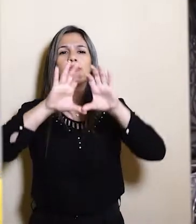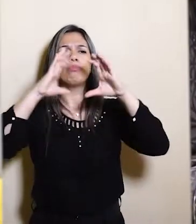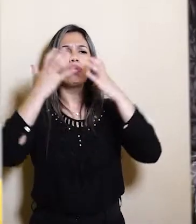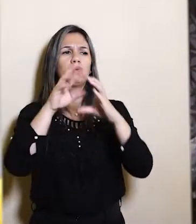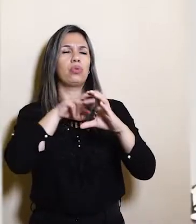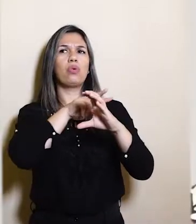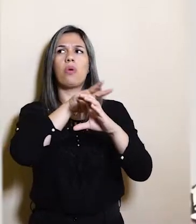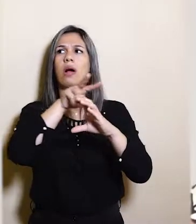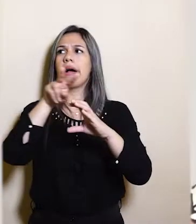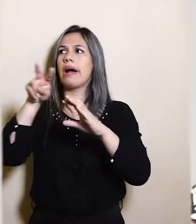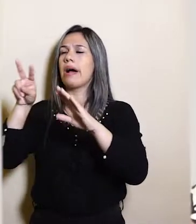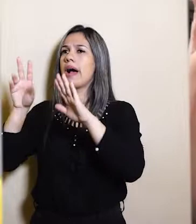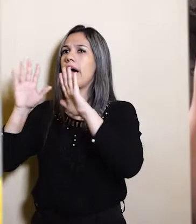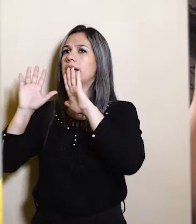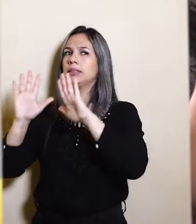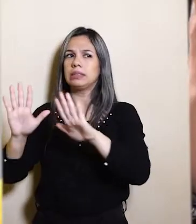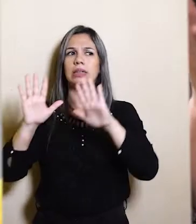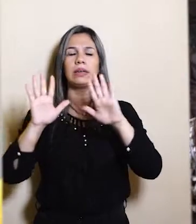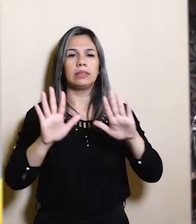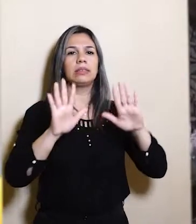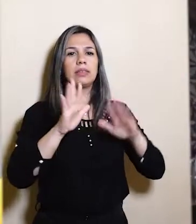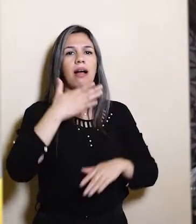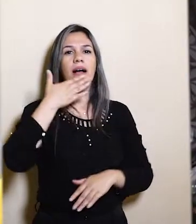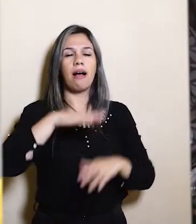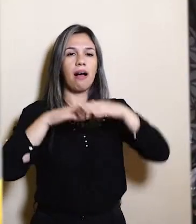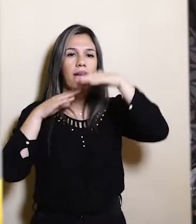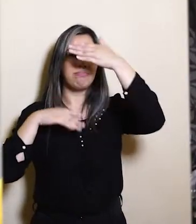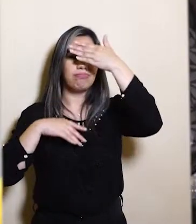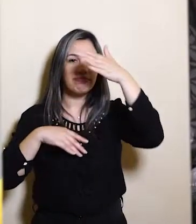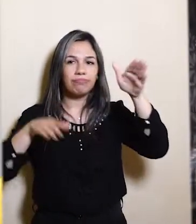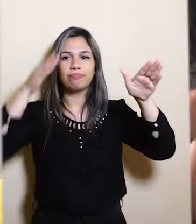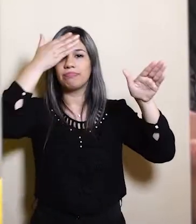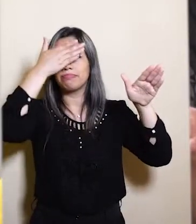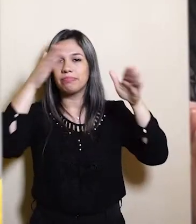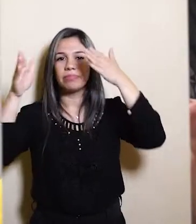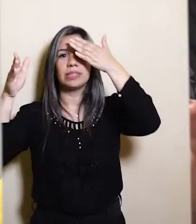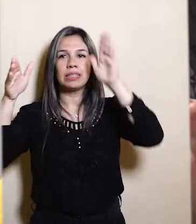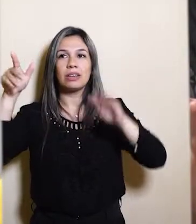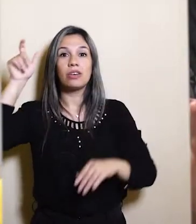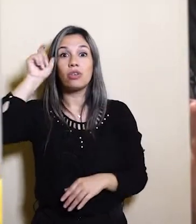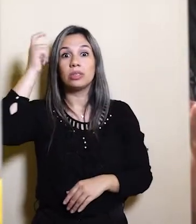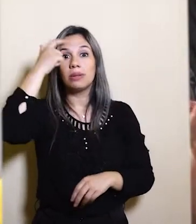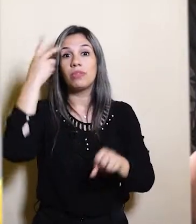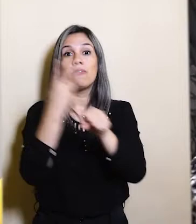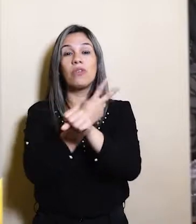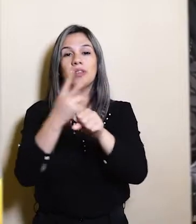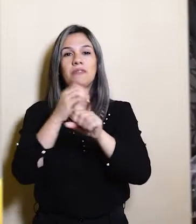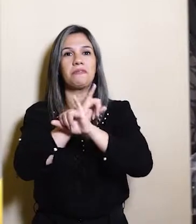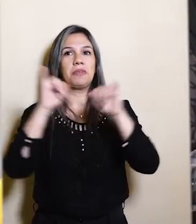alrededor, es en esa medida que vamos a ir disminuyendo radicalmente estos contextos de violencia